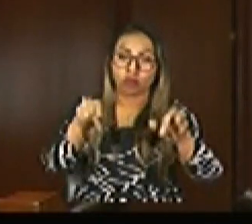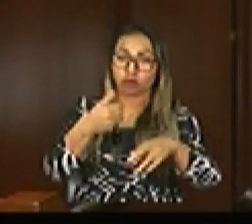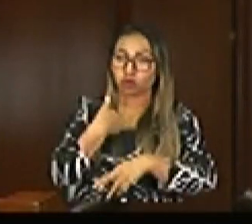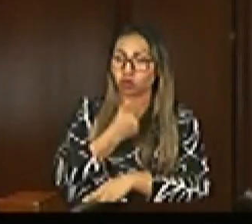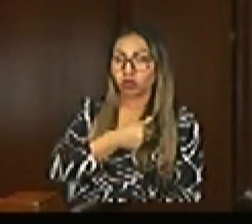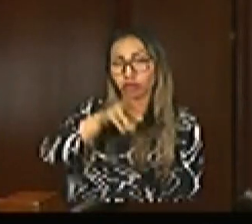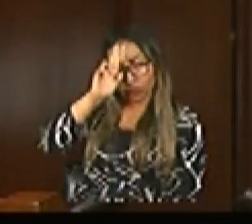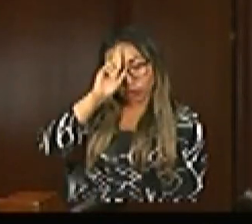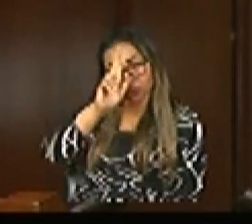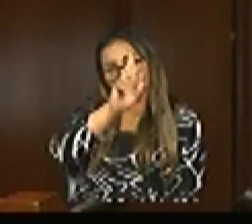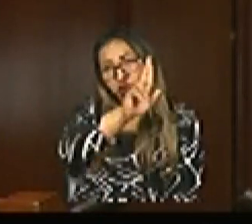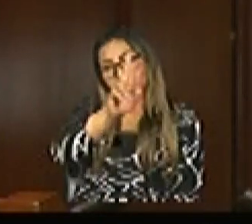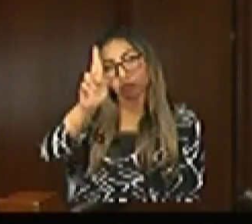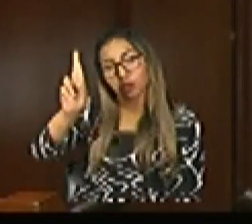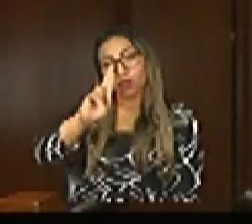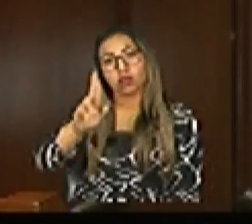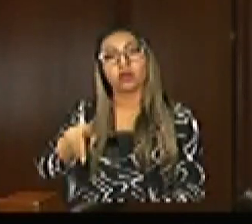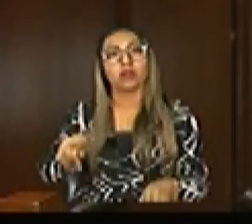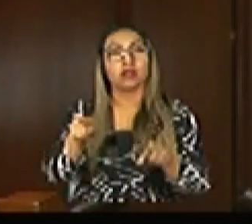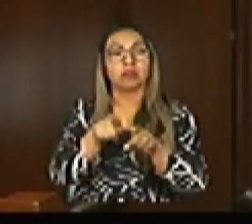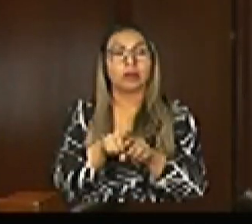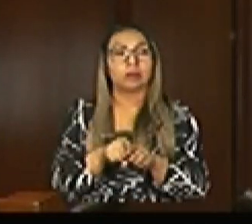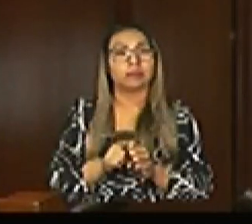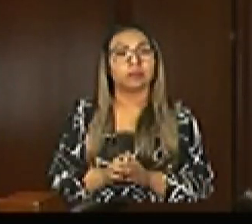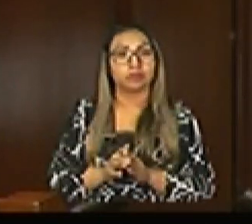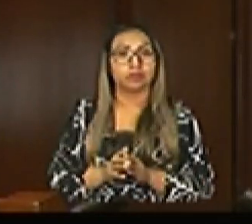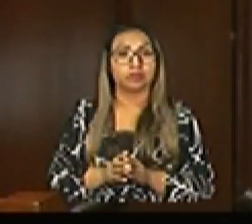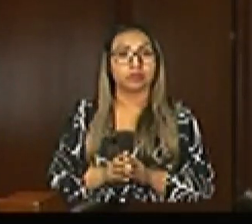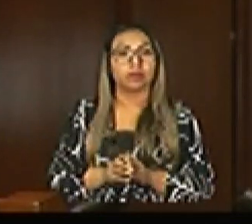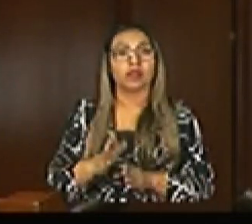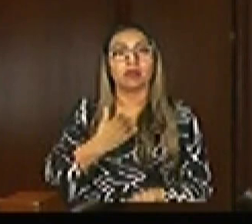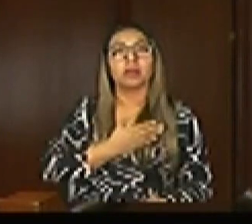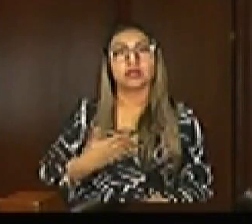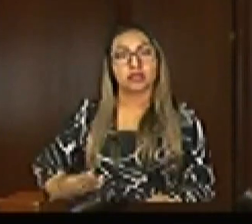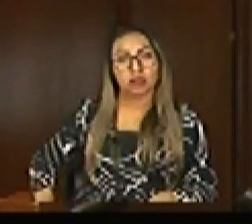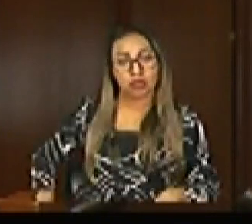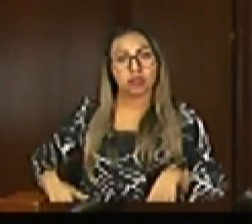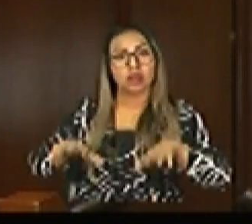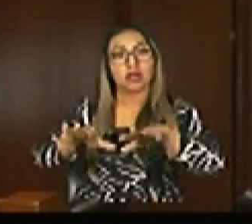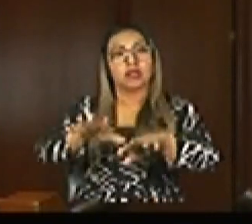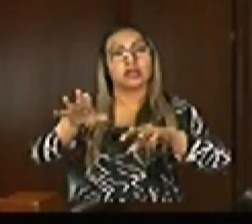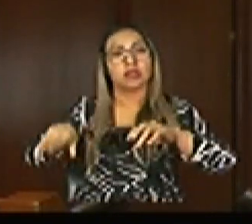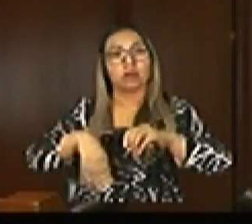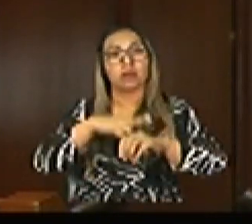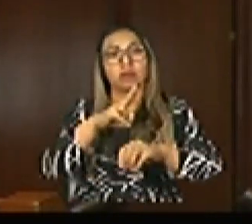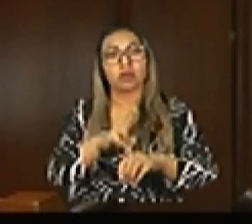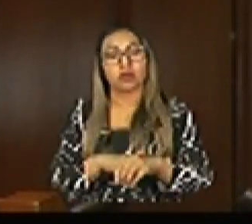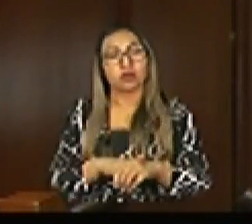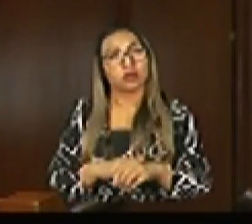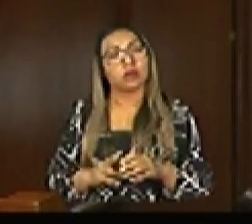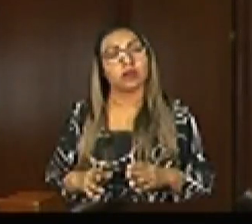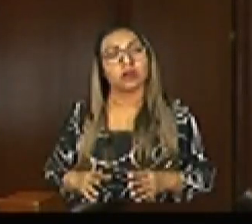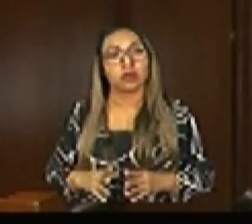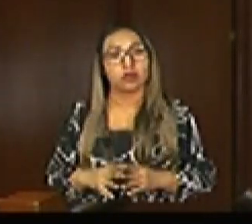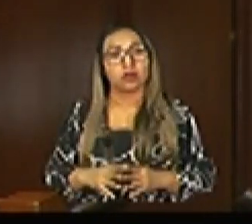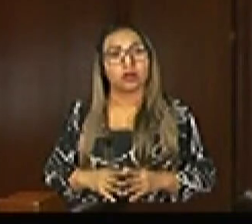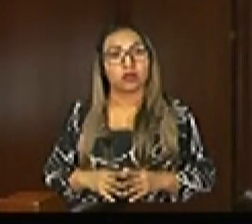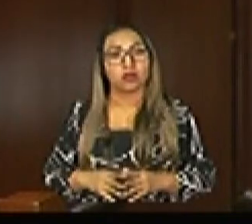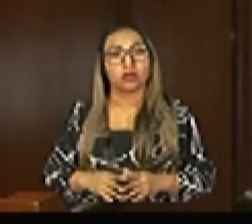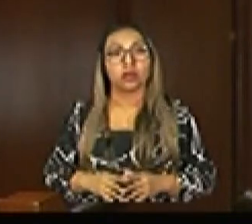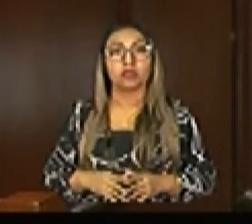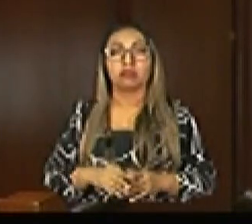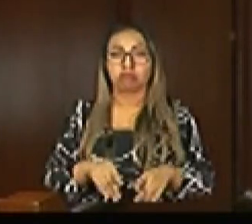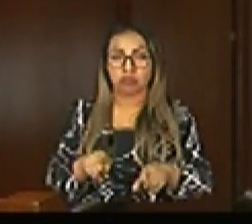respeto y consideración a la Presidencia de la Asamblea Nacional y por su conducto. Invitamos